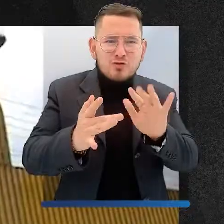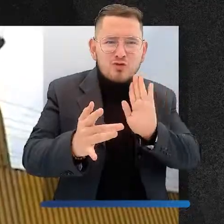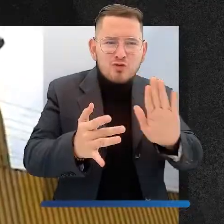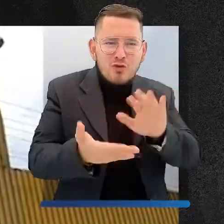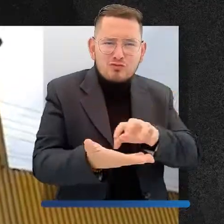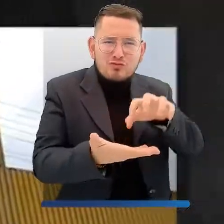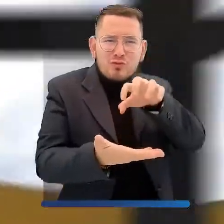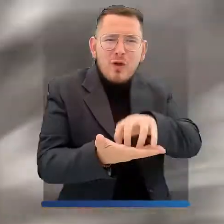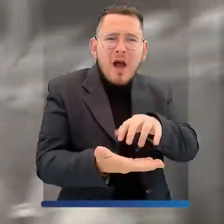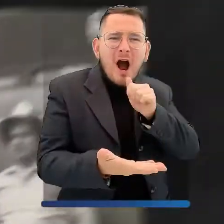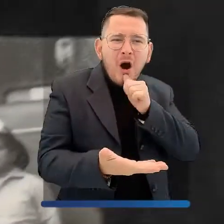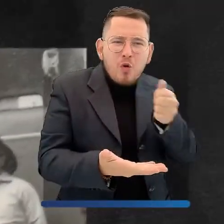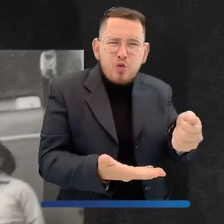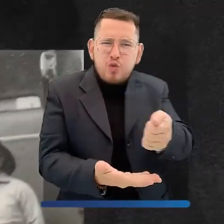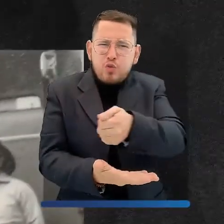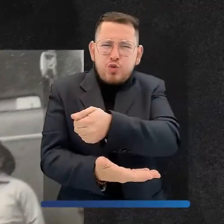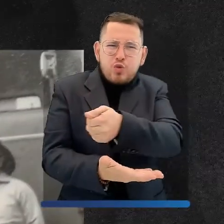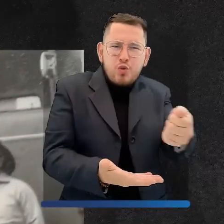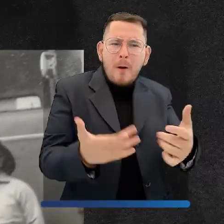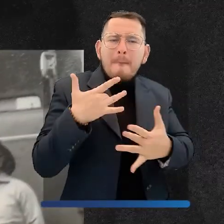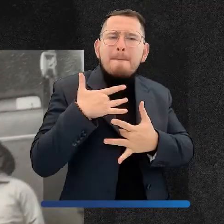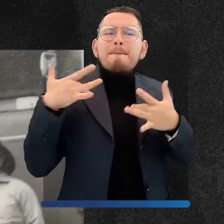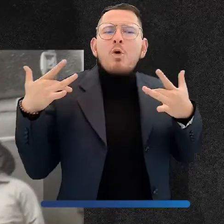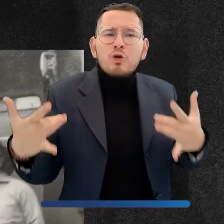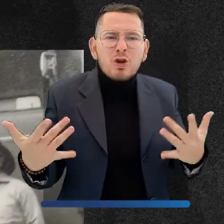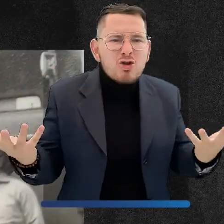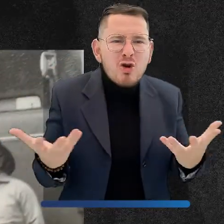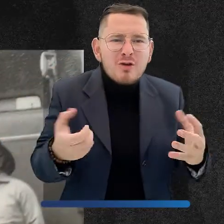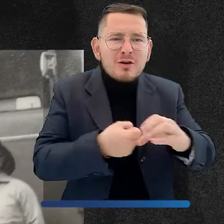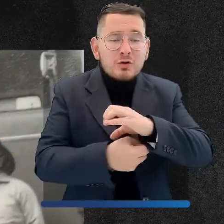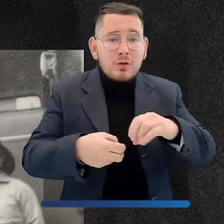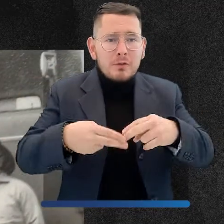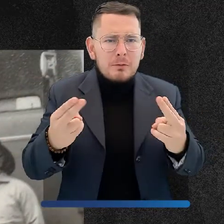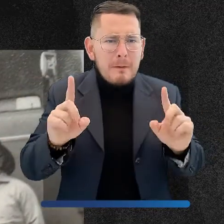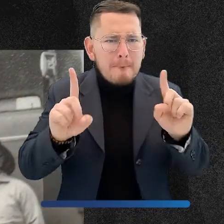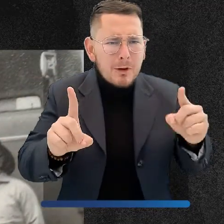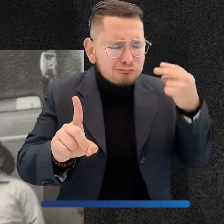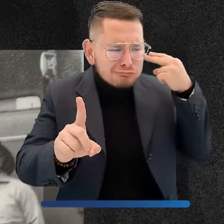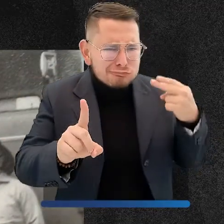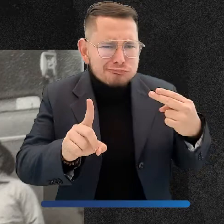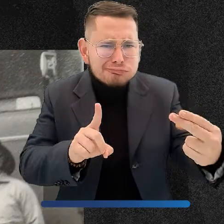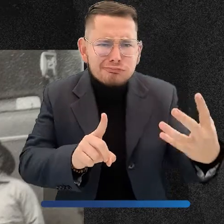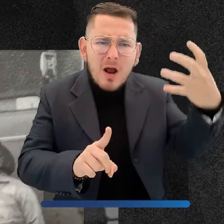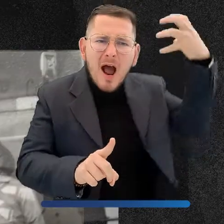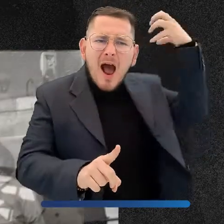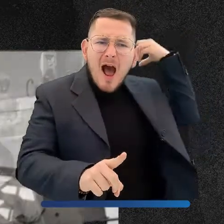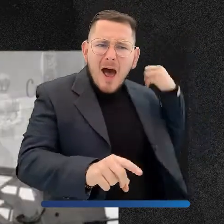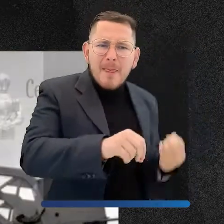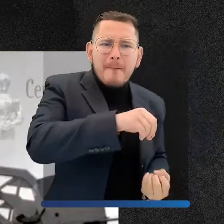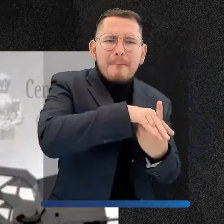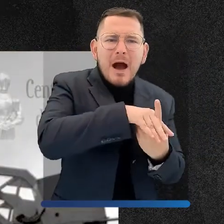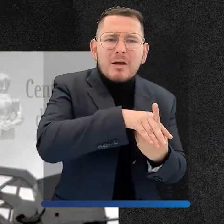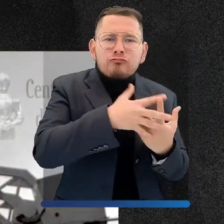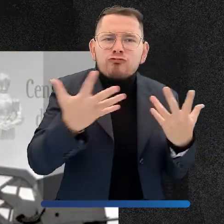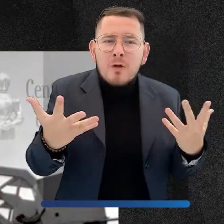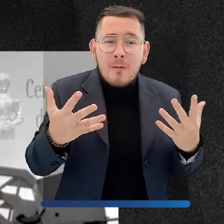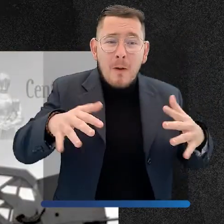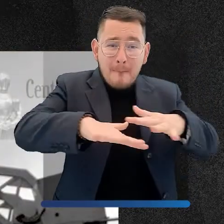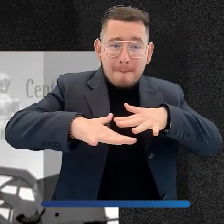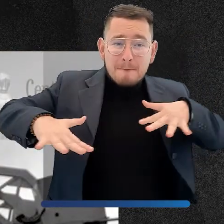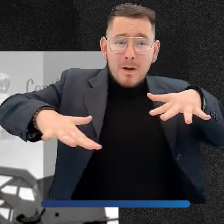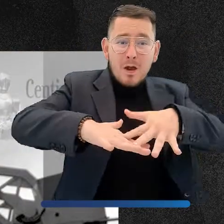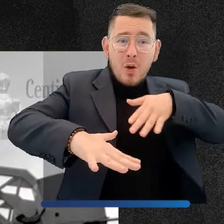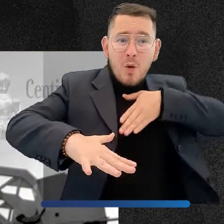de Tunja? Pero esta historia comenzó años atrás, con un pequeño incendio que se presentó en la Plaza de Bolívar de